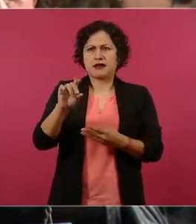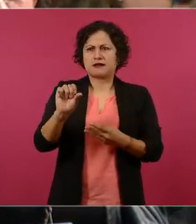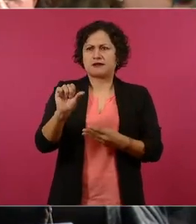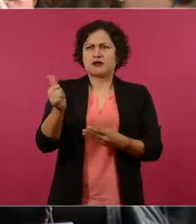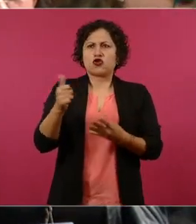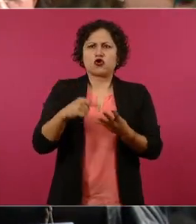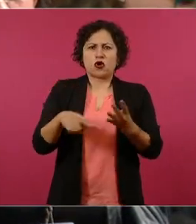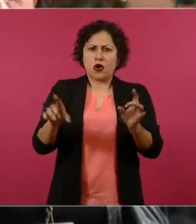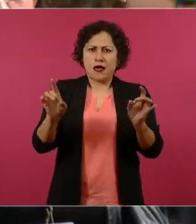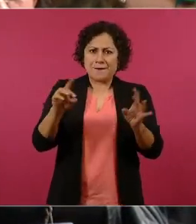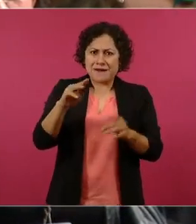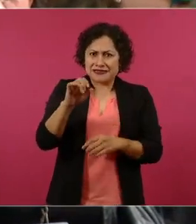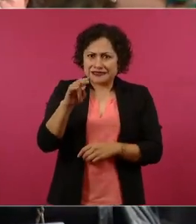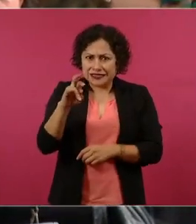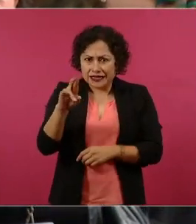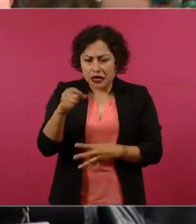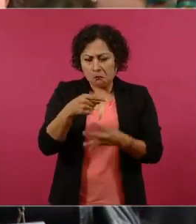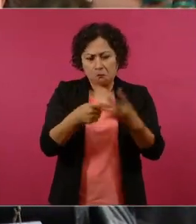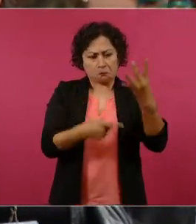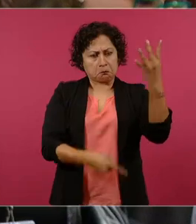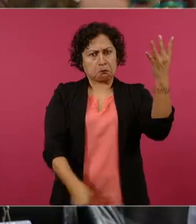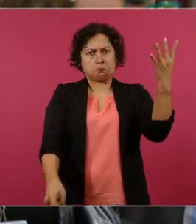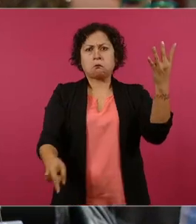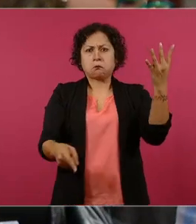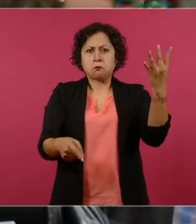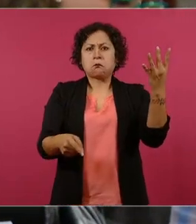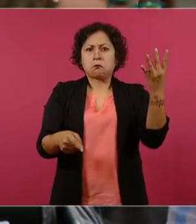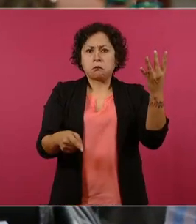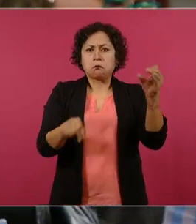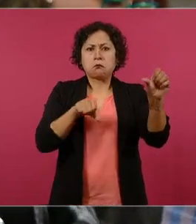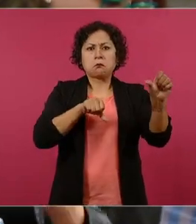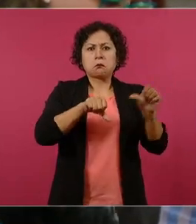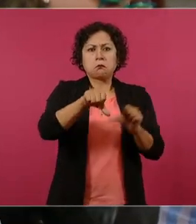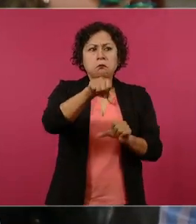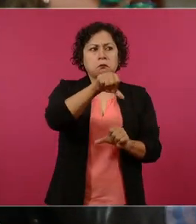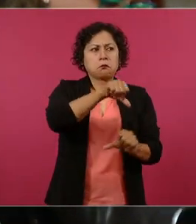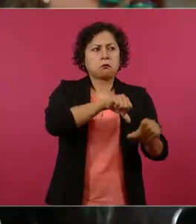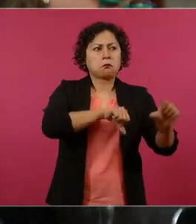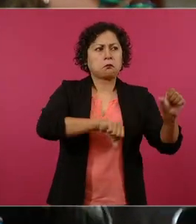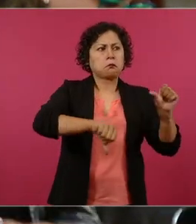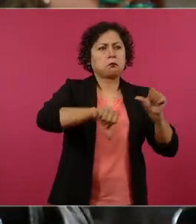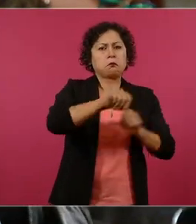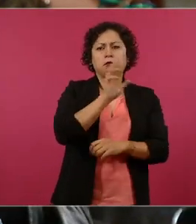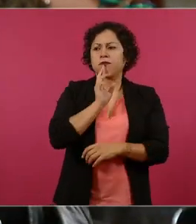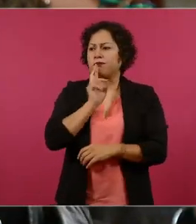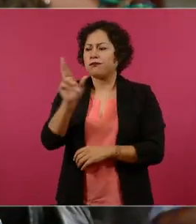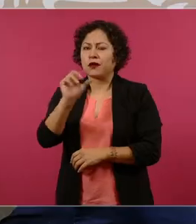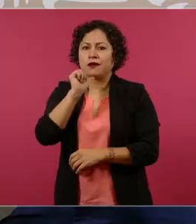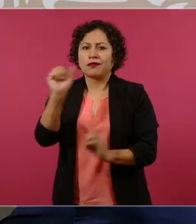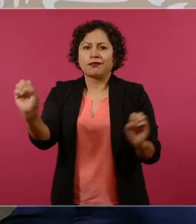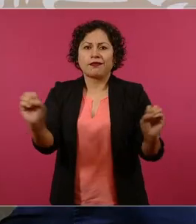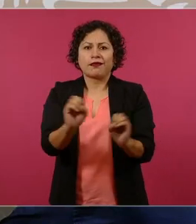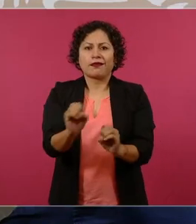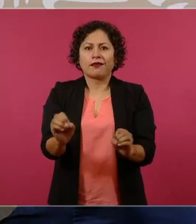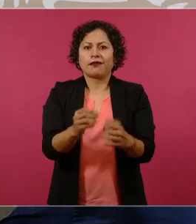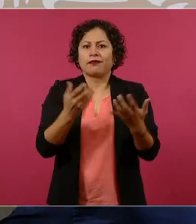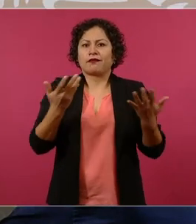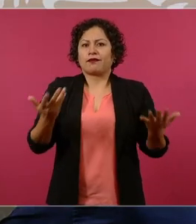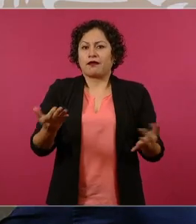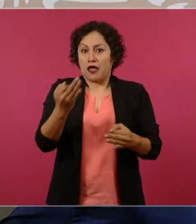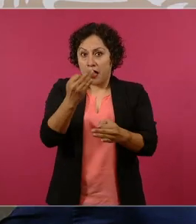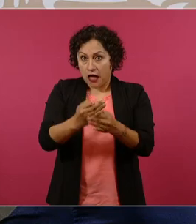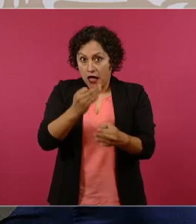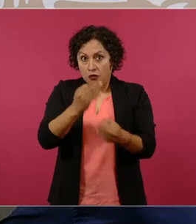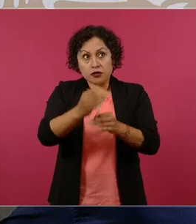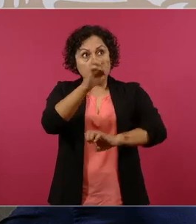pues menos no pero y todos esos pasaron por ahí no les resolvieron el asunto y ahora están amafi ados con las nuevas